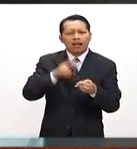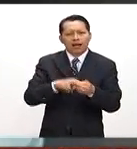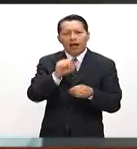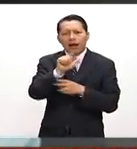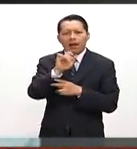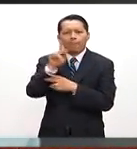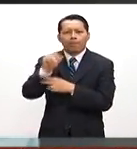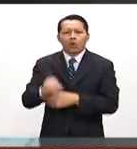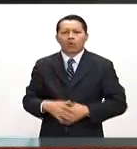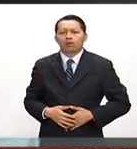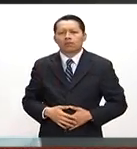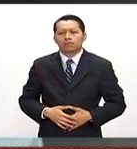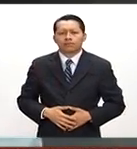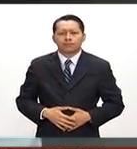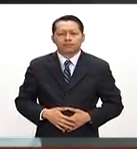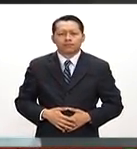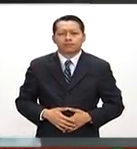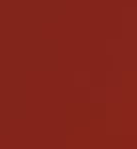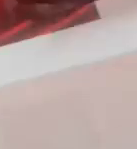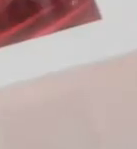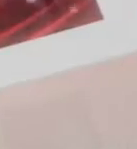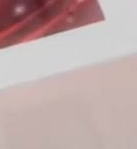Alepo.